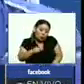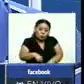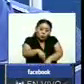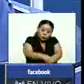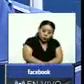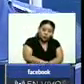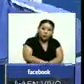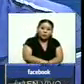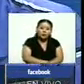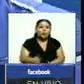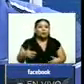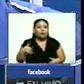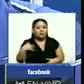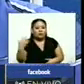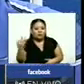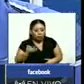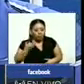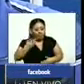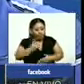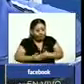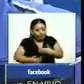y tengo que someterme